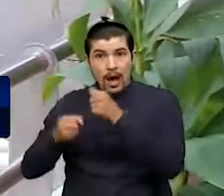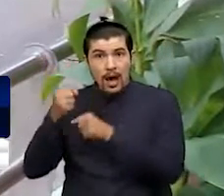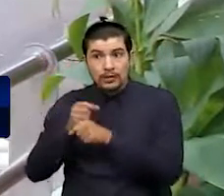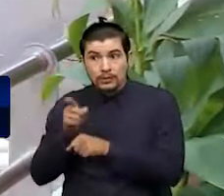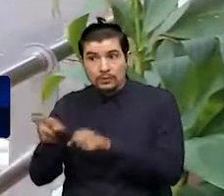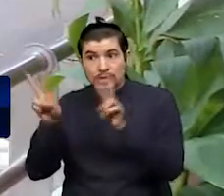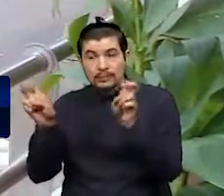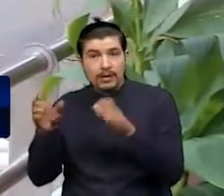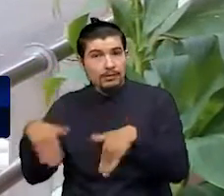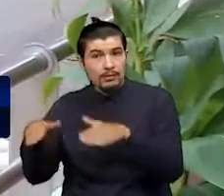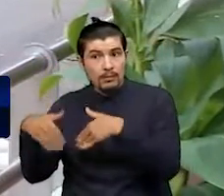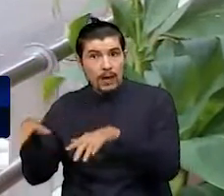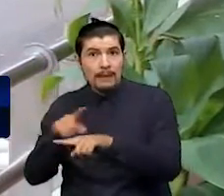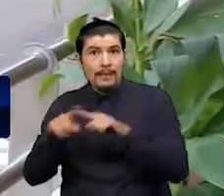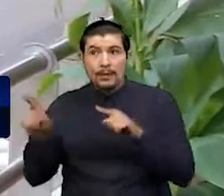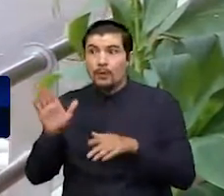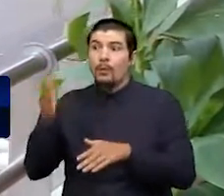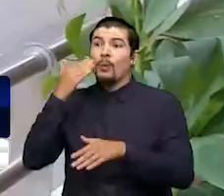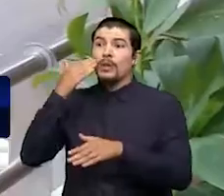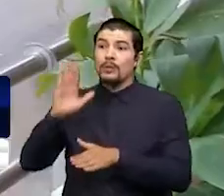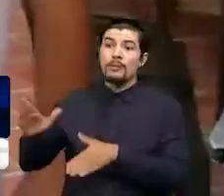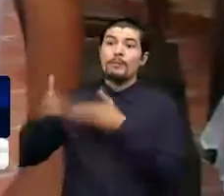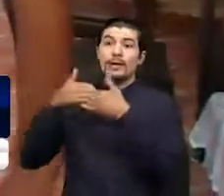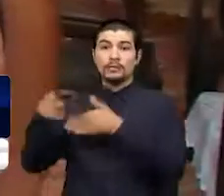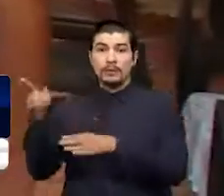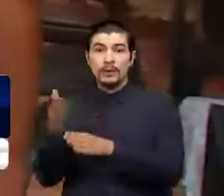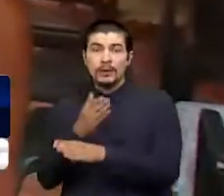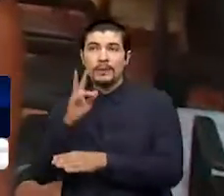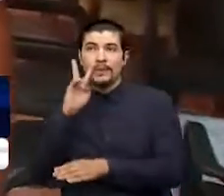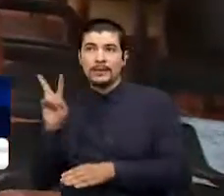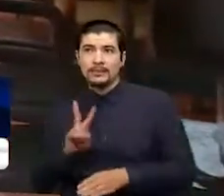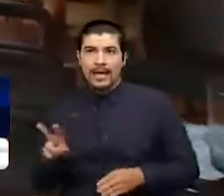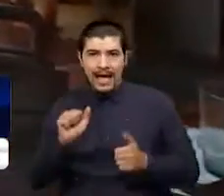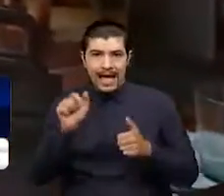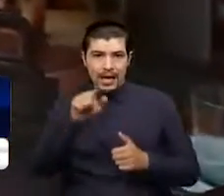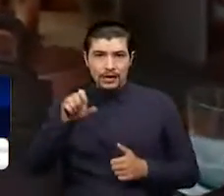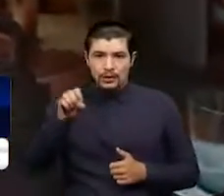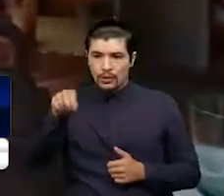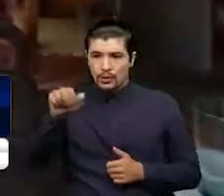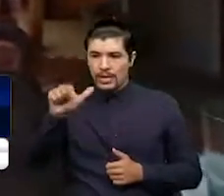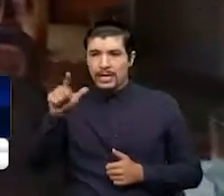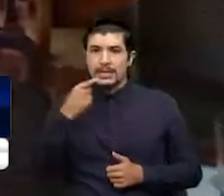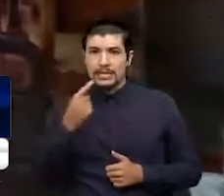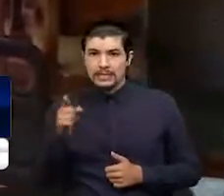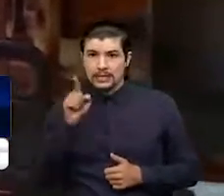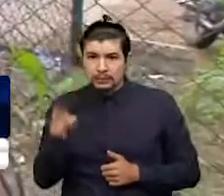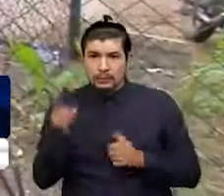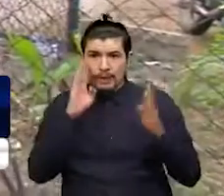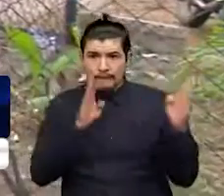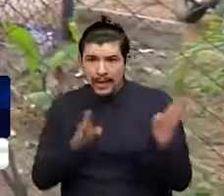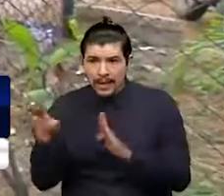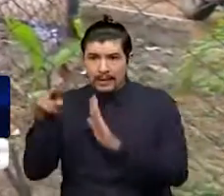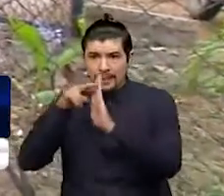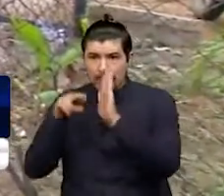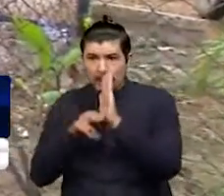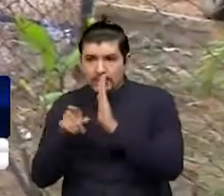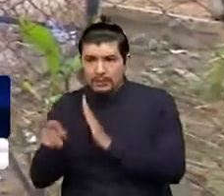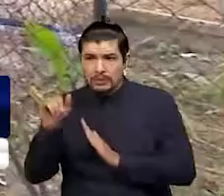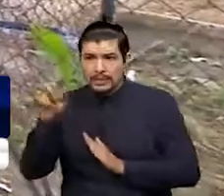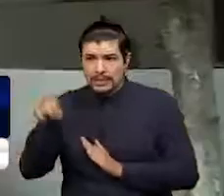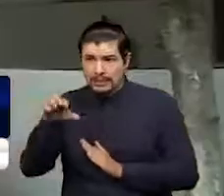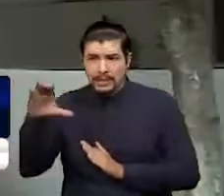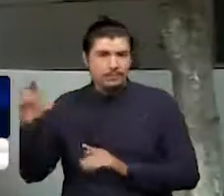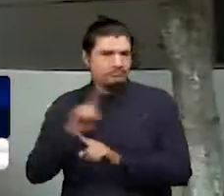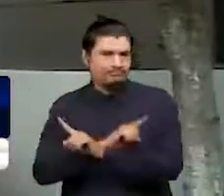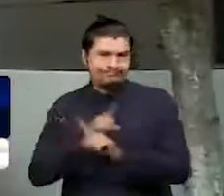partir de que se cerró la frontera y la crisis que tiene venezuela una vez señala que eso no se debe al plan reglamento del inpec y es que los hai